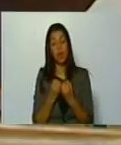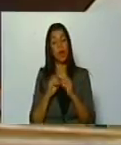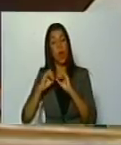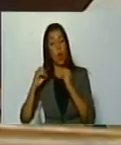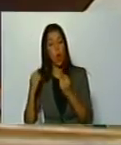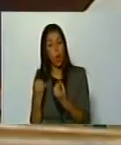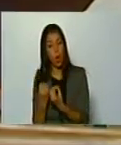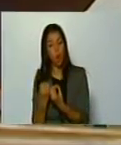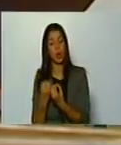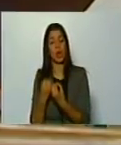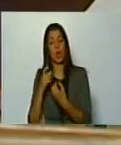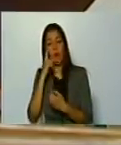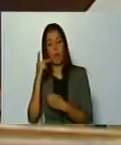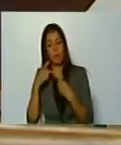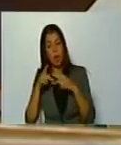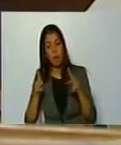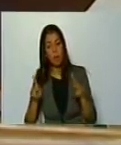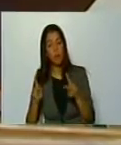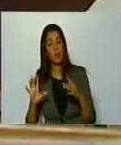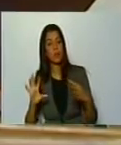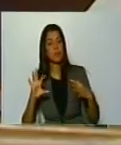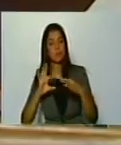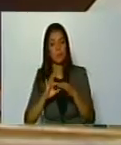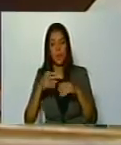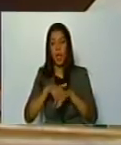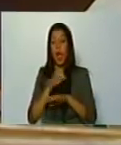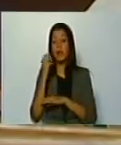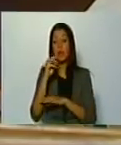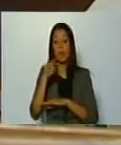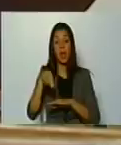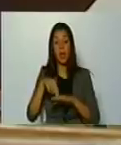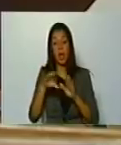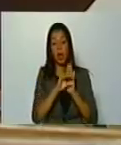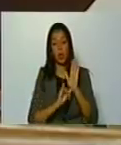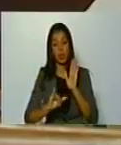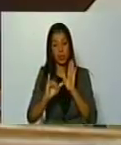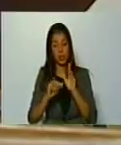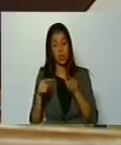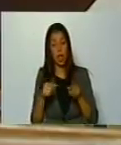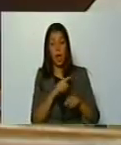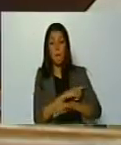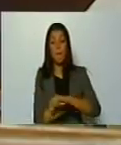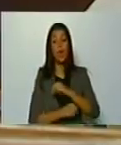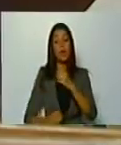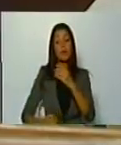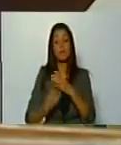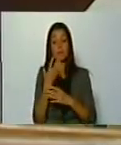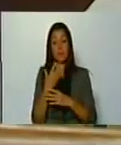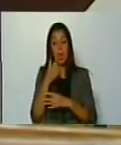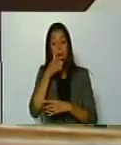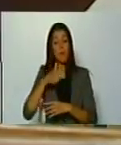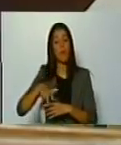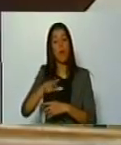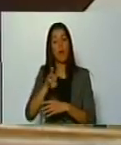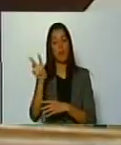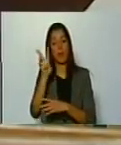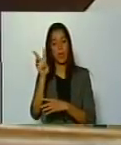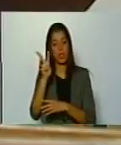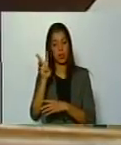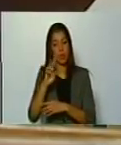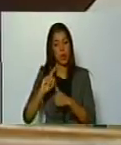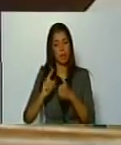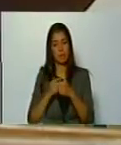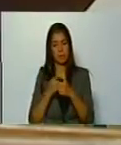la Asamblea Nacional Constituyente como expresión del poder originario y fundacional del pueblo venezolano, en